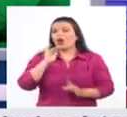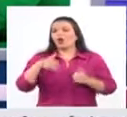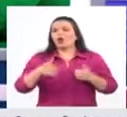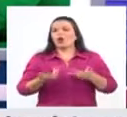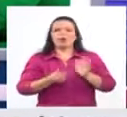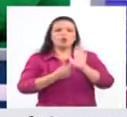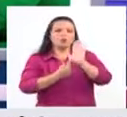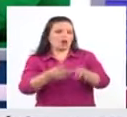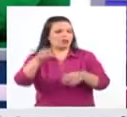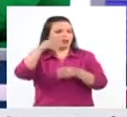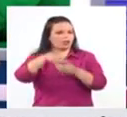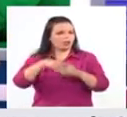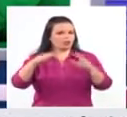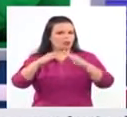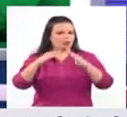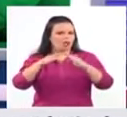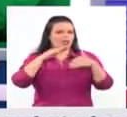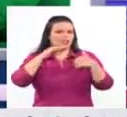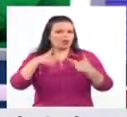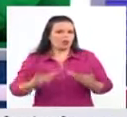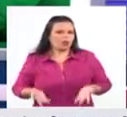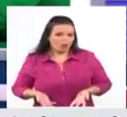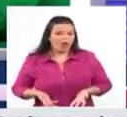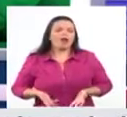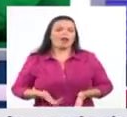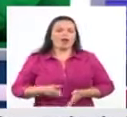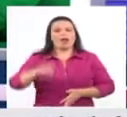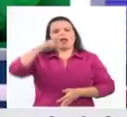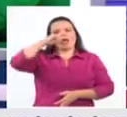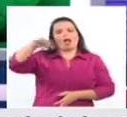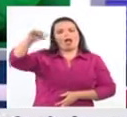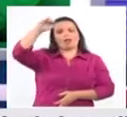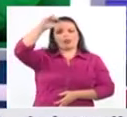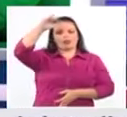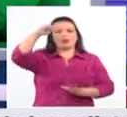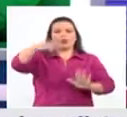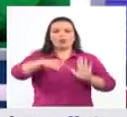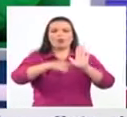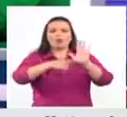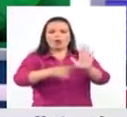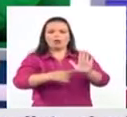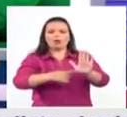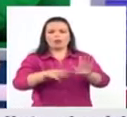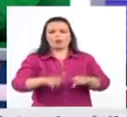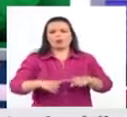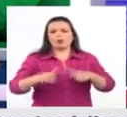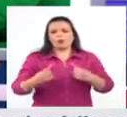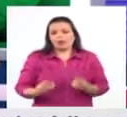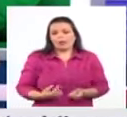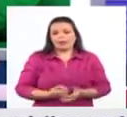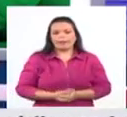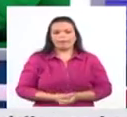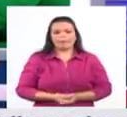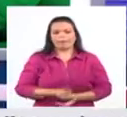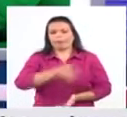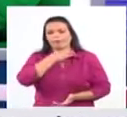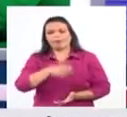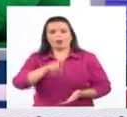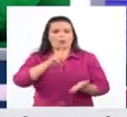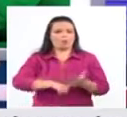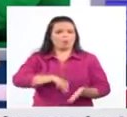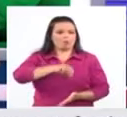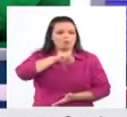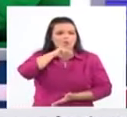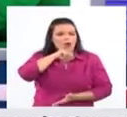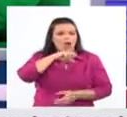identificar? Estos adultos sabemos que son las personas que están haciendo el sostén económico del hogar. Por lo tanto, lo primero